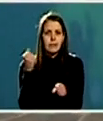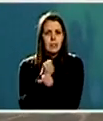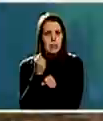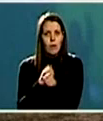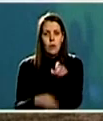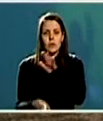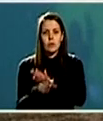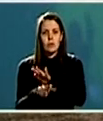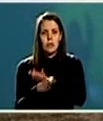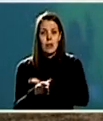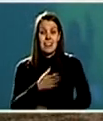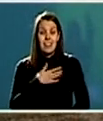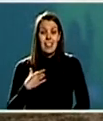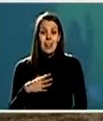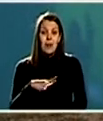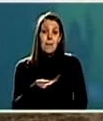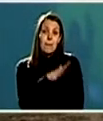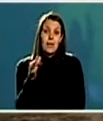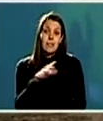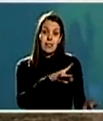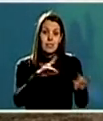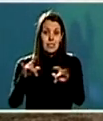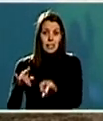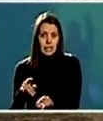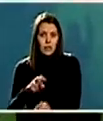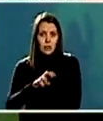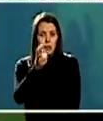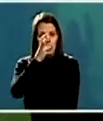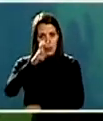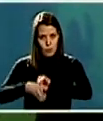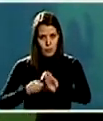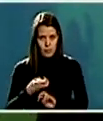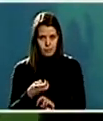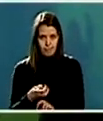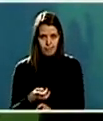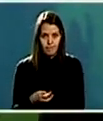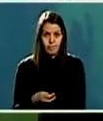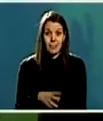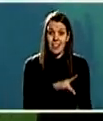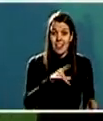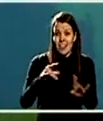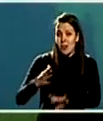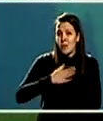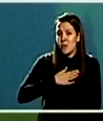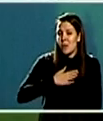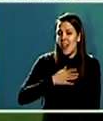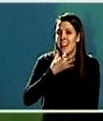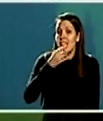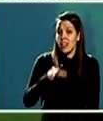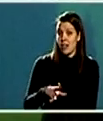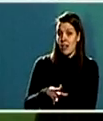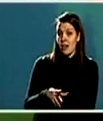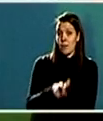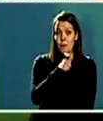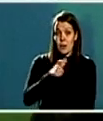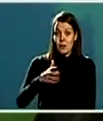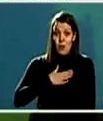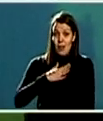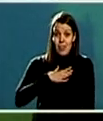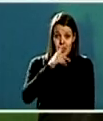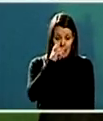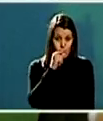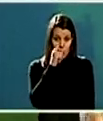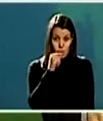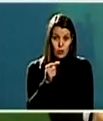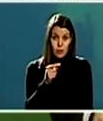recuperación dos terreos que no se día foron cedidos organismo provincial pero est terreos son propiedad do lucenses nunta de galici